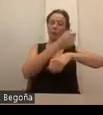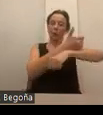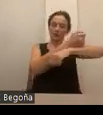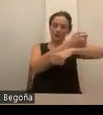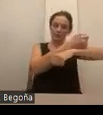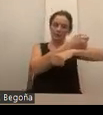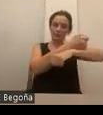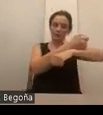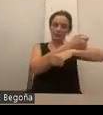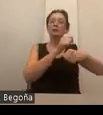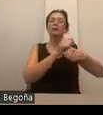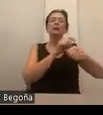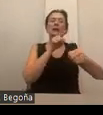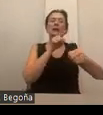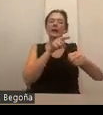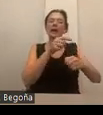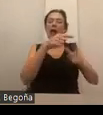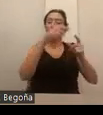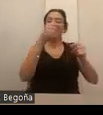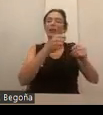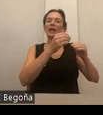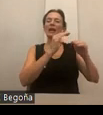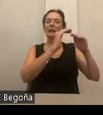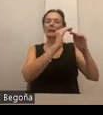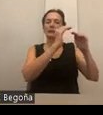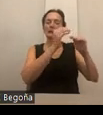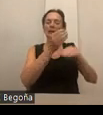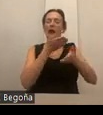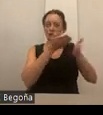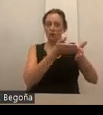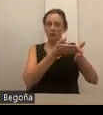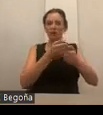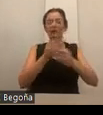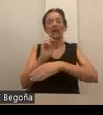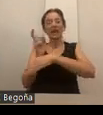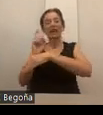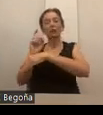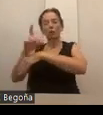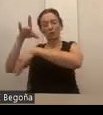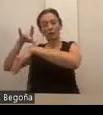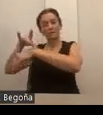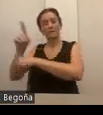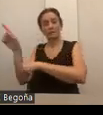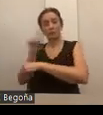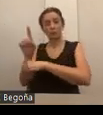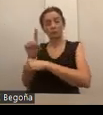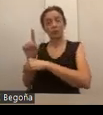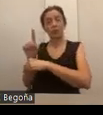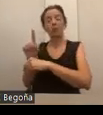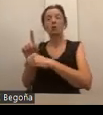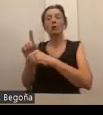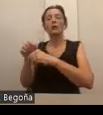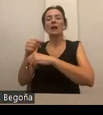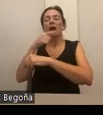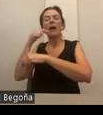insulina, célula, es decir, la insulina consigue que la glucosa entre dentro de la célula de manera adecuada, los fitoesteroles no